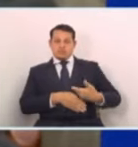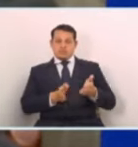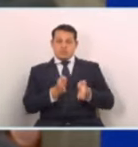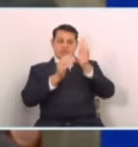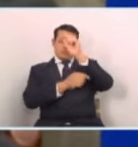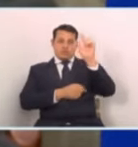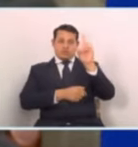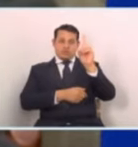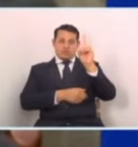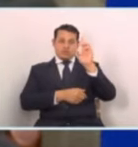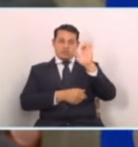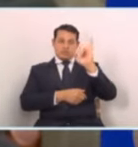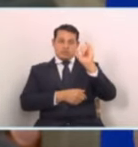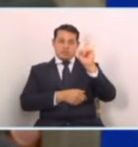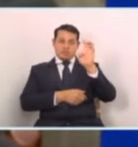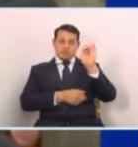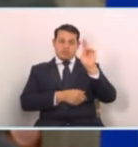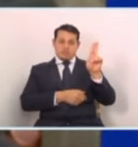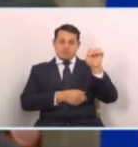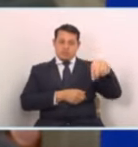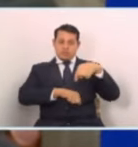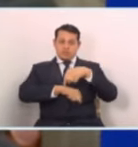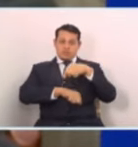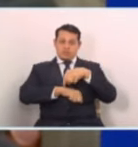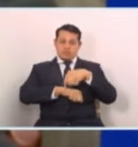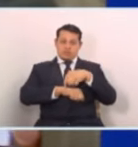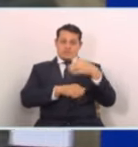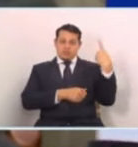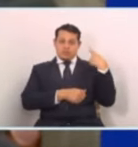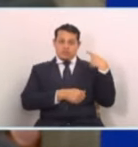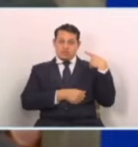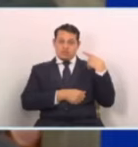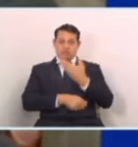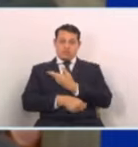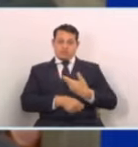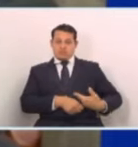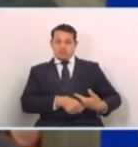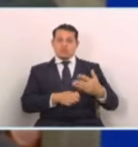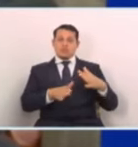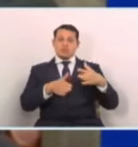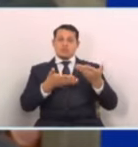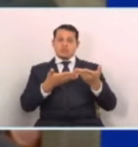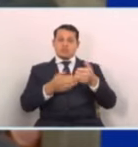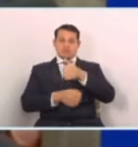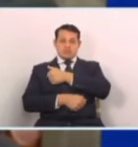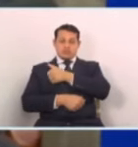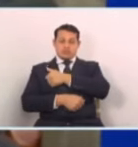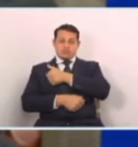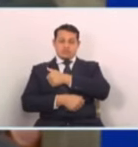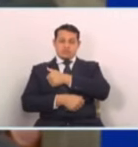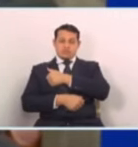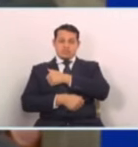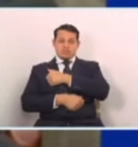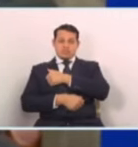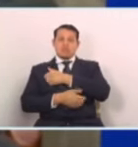del ISDEM. Actualmente existe una dirección ejecutiva que es la encargada